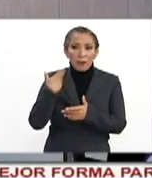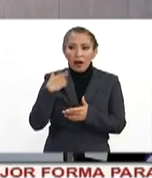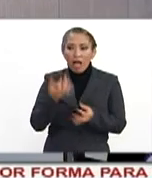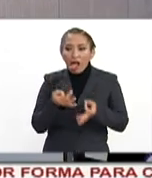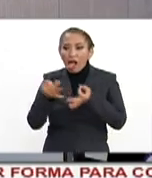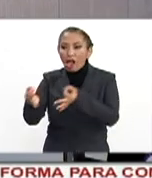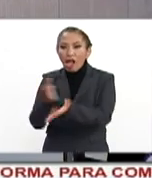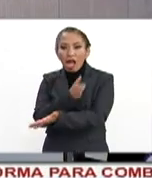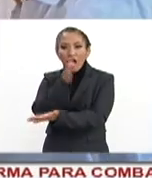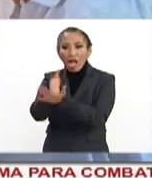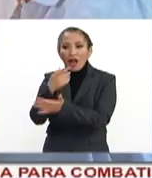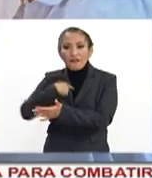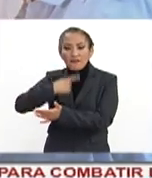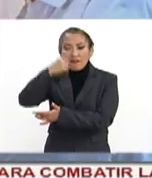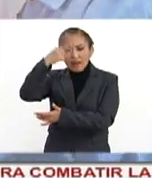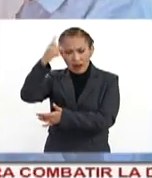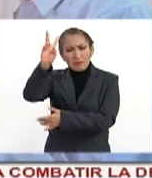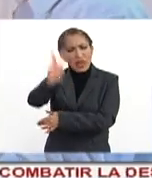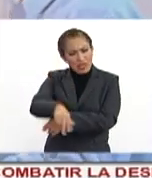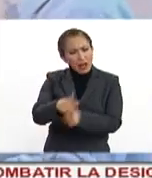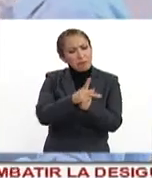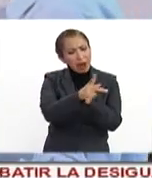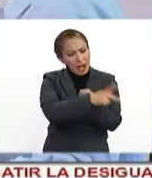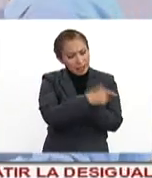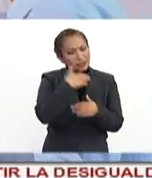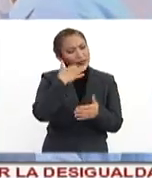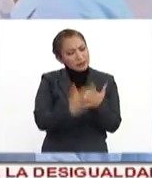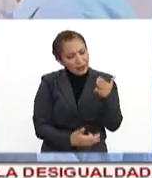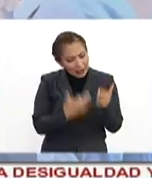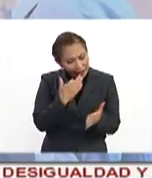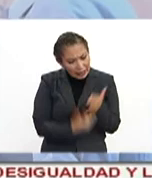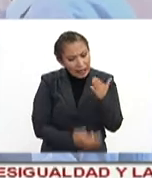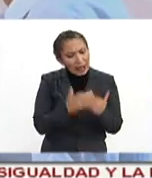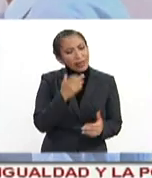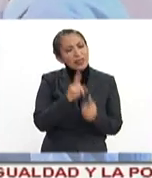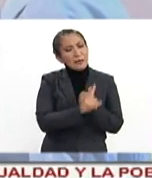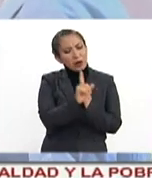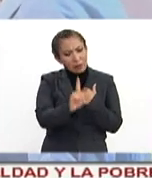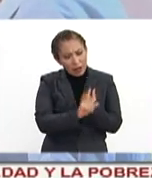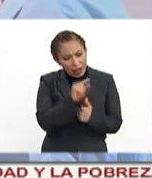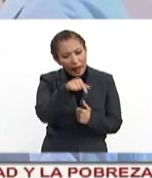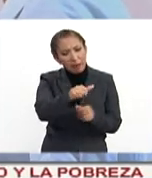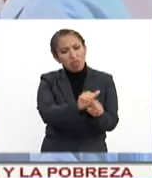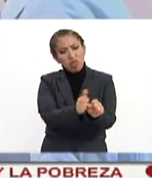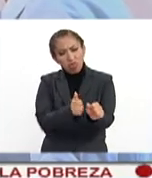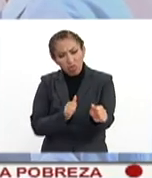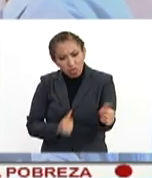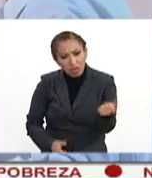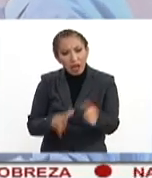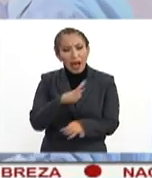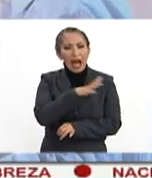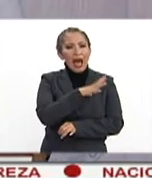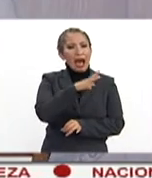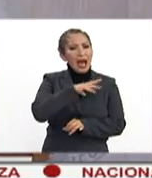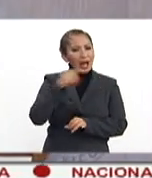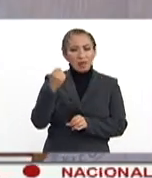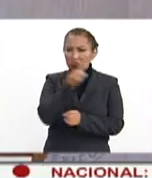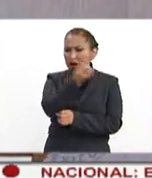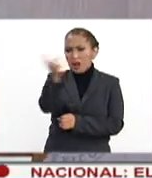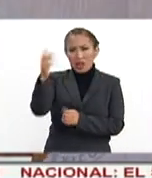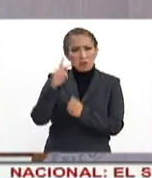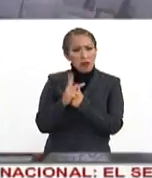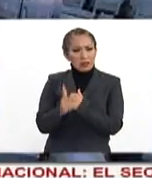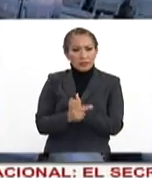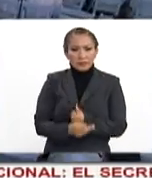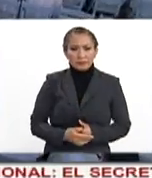salidas fáciles. Sí es cierto que somos un país que todavía tiene problemas, rezagos, como ocurre a cualquier